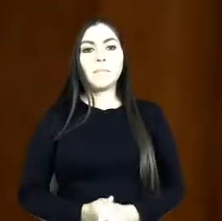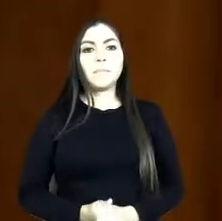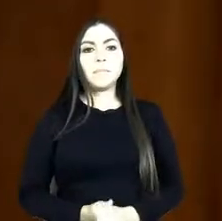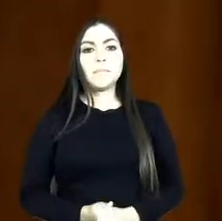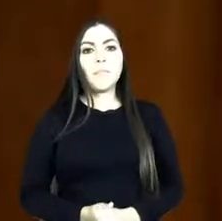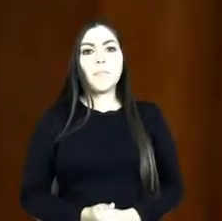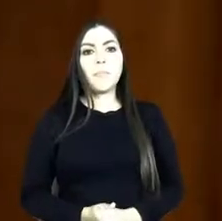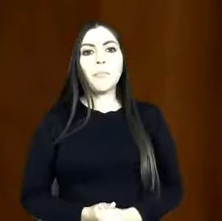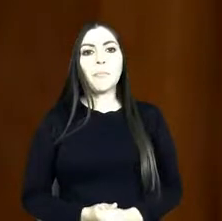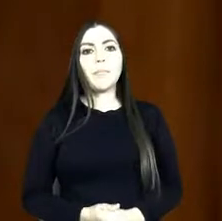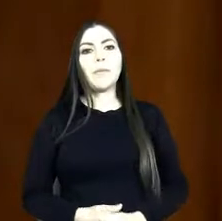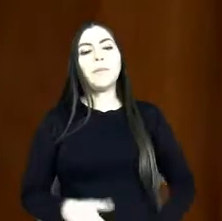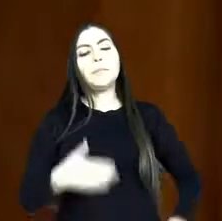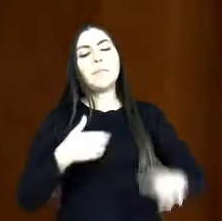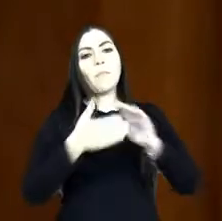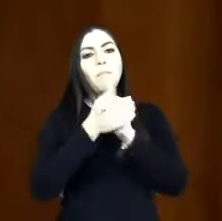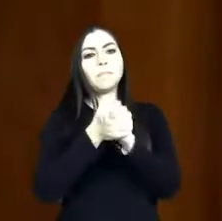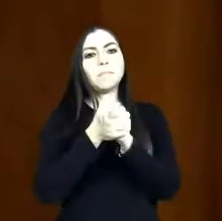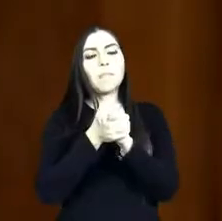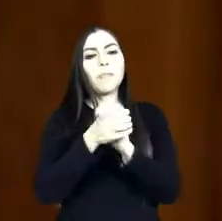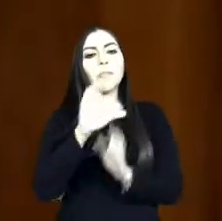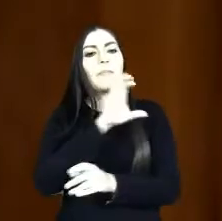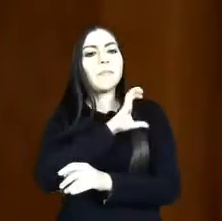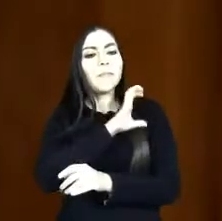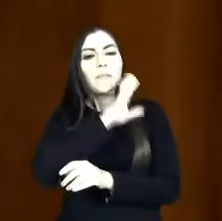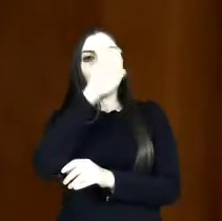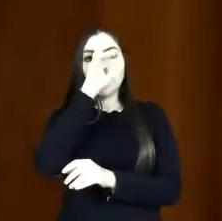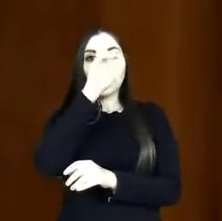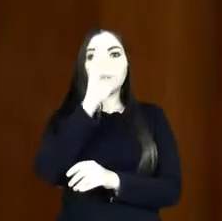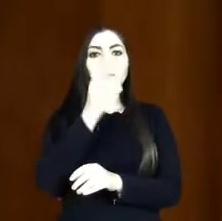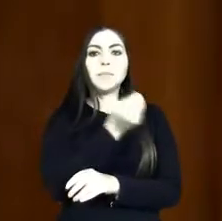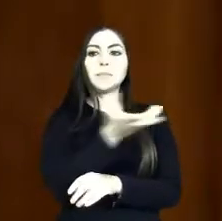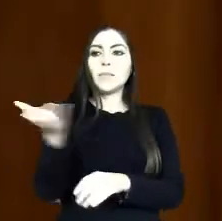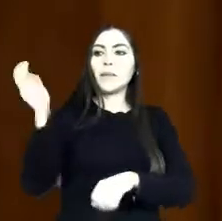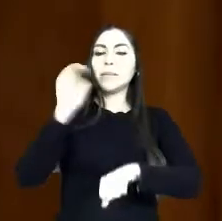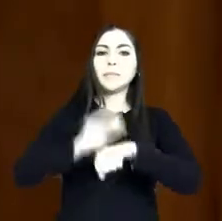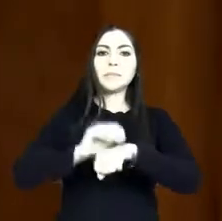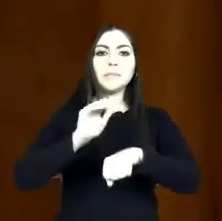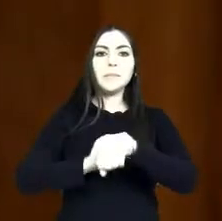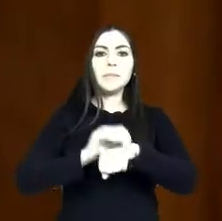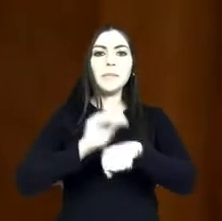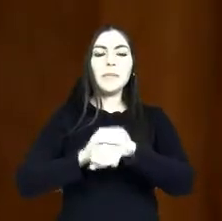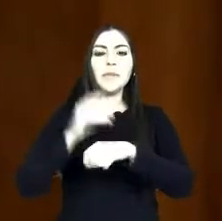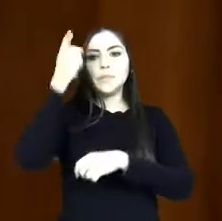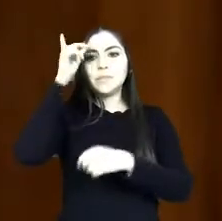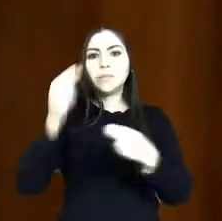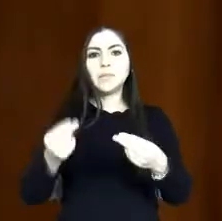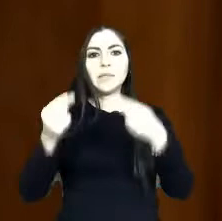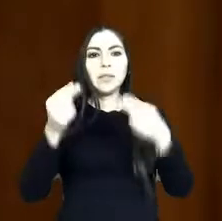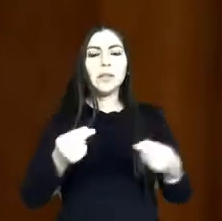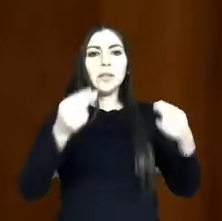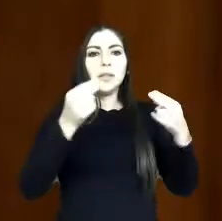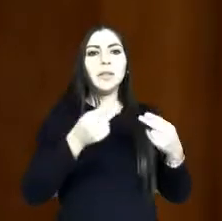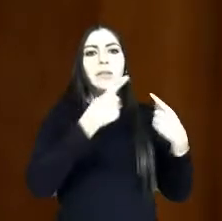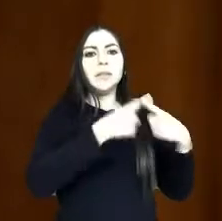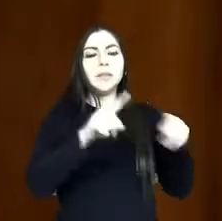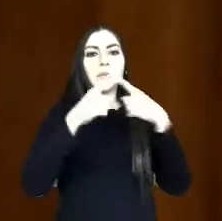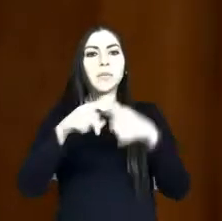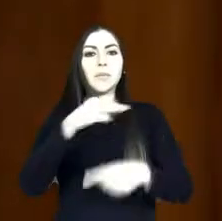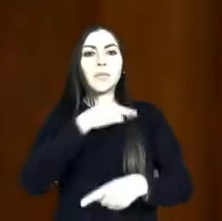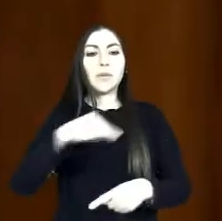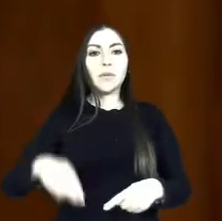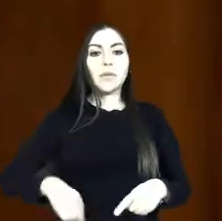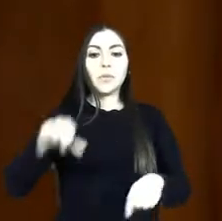Saludo con mucho respeto y cariño a nuestros amigos comerciantes de los distintos municipios que en este día tan